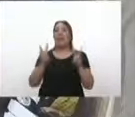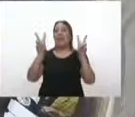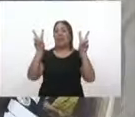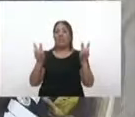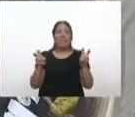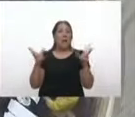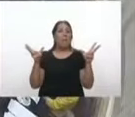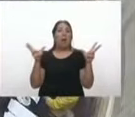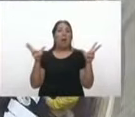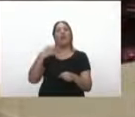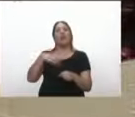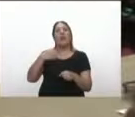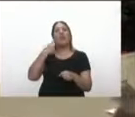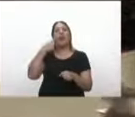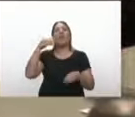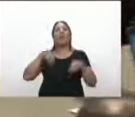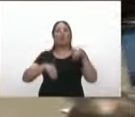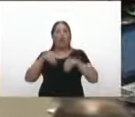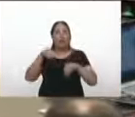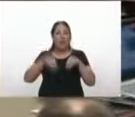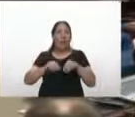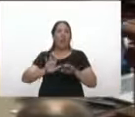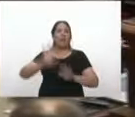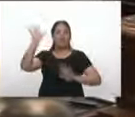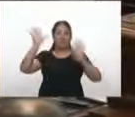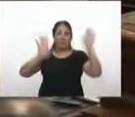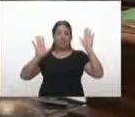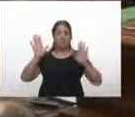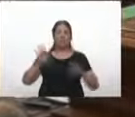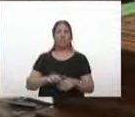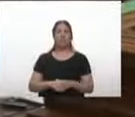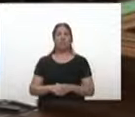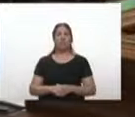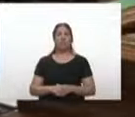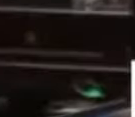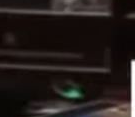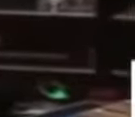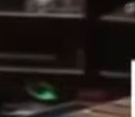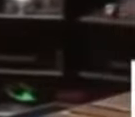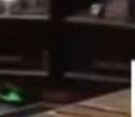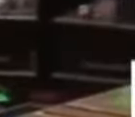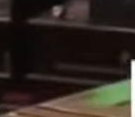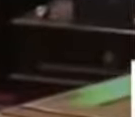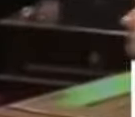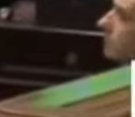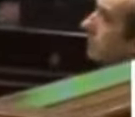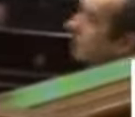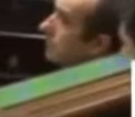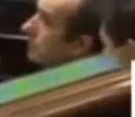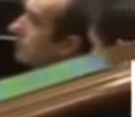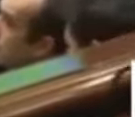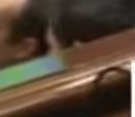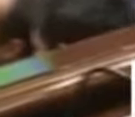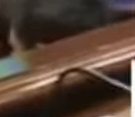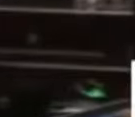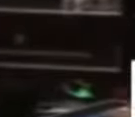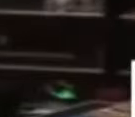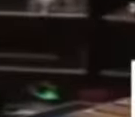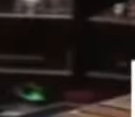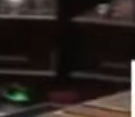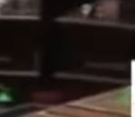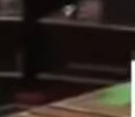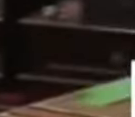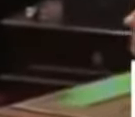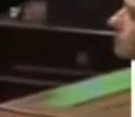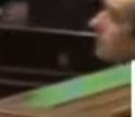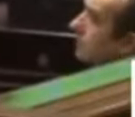publiqué algunas cosas en mis redes sociales y me llamó mucho la atención que hoy muchos de los senadores que tenían 30 tienen